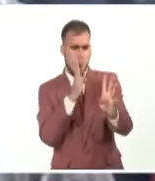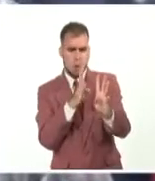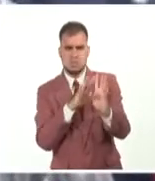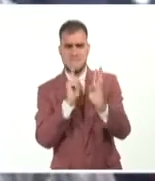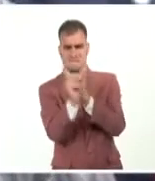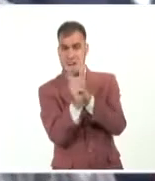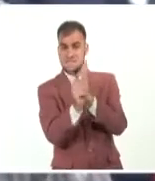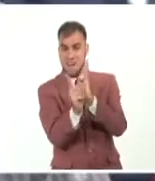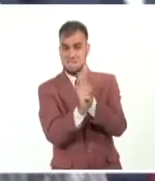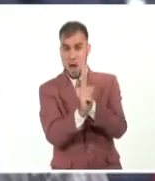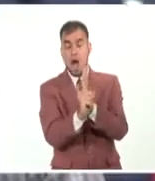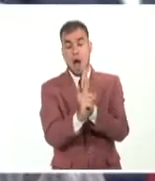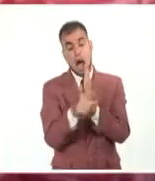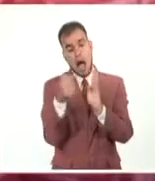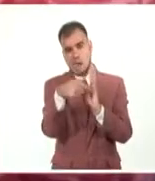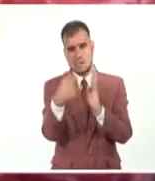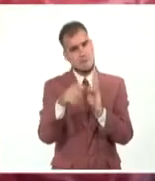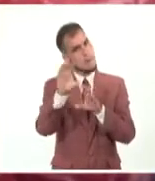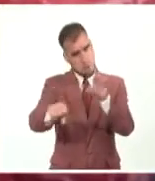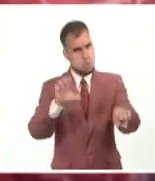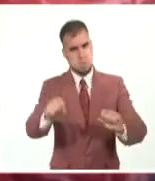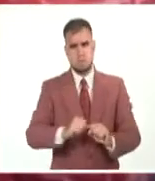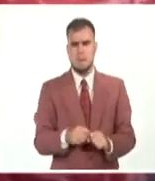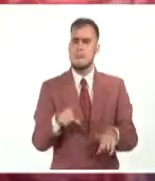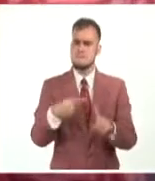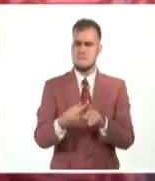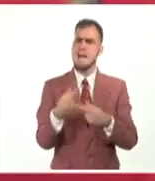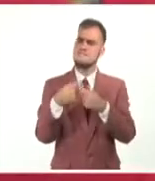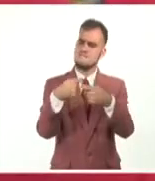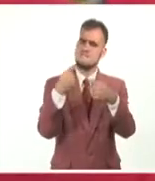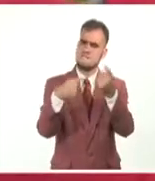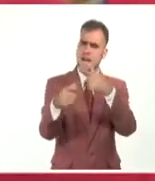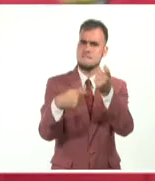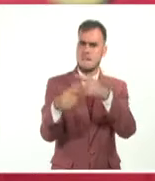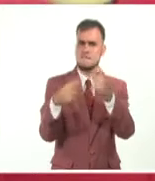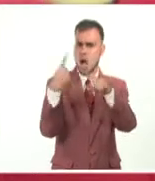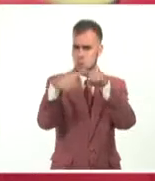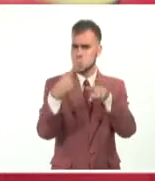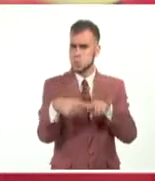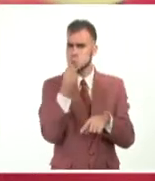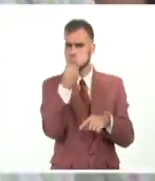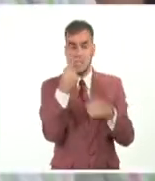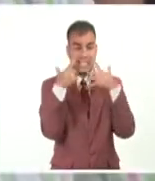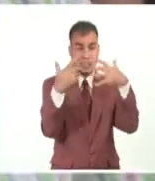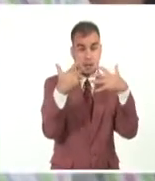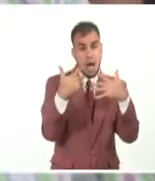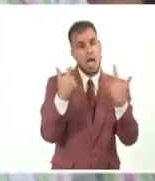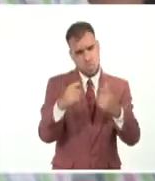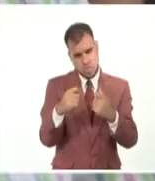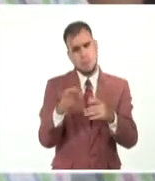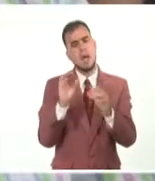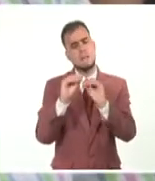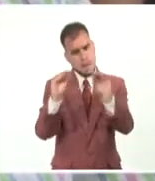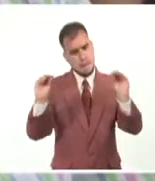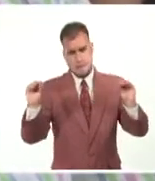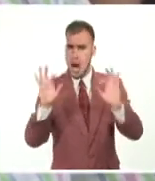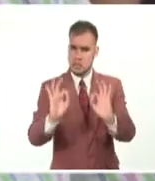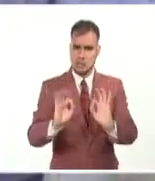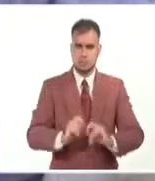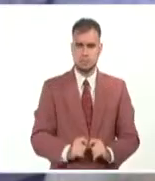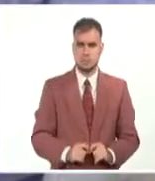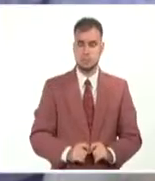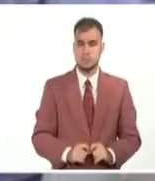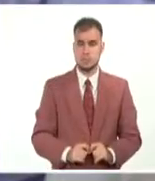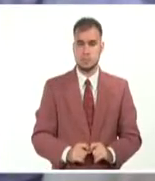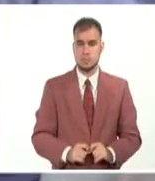de productos de primera necesidad de forma equitativa y segura en todos los territorios habaneros. La alerta se extendió a ampliar el